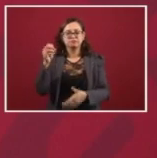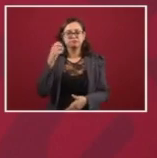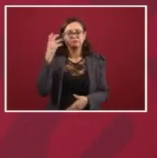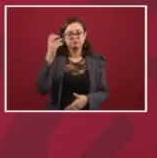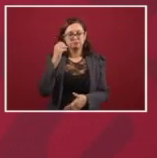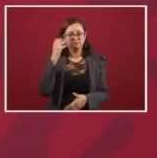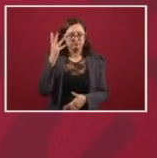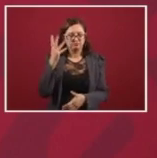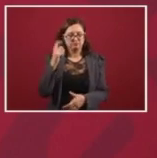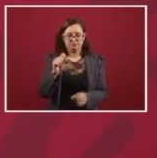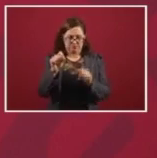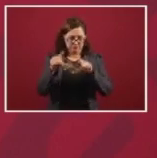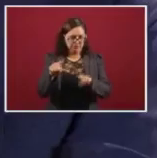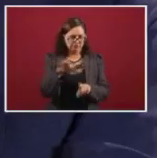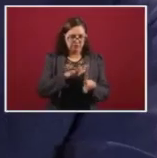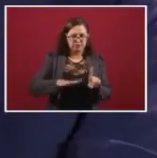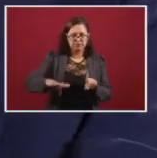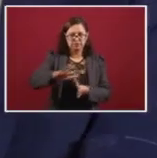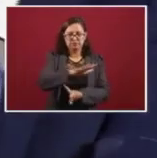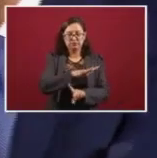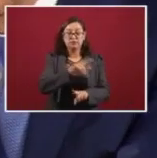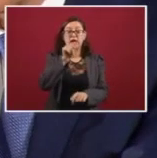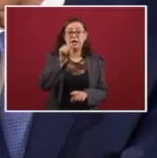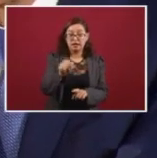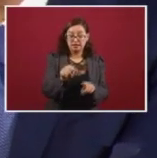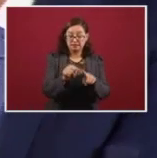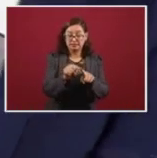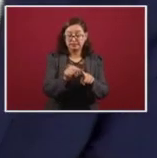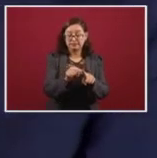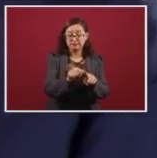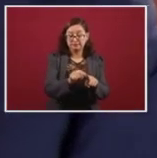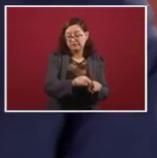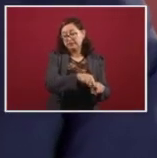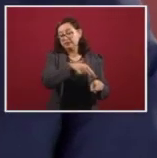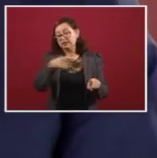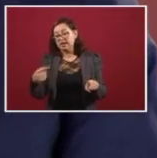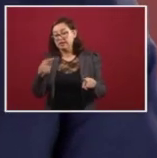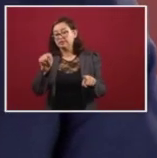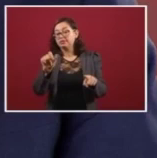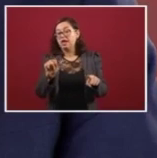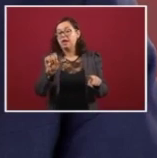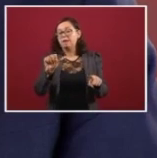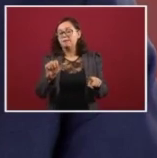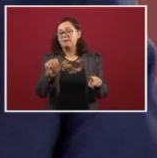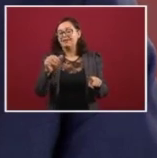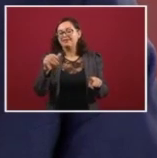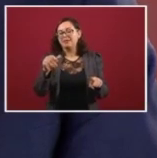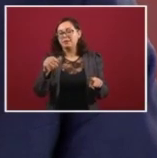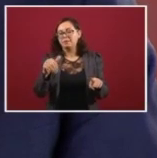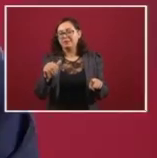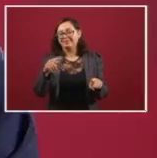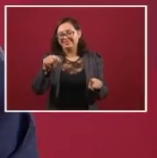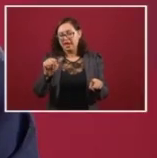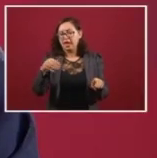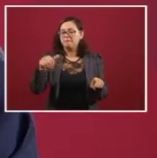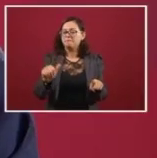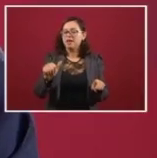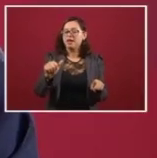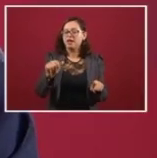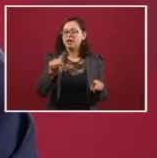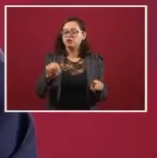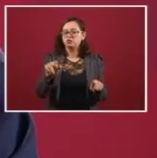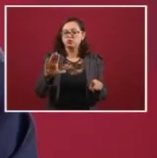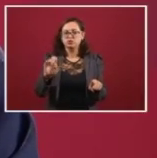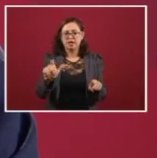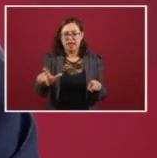en la Huasteca. De Asla a Tamazuchale, sábado.